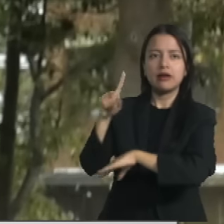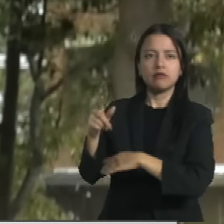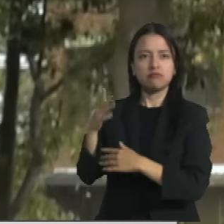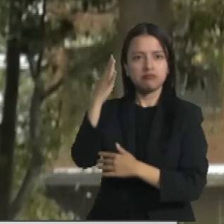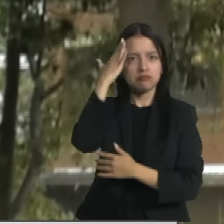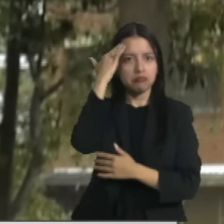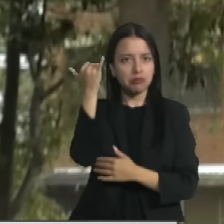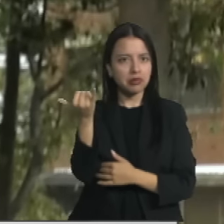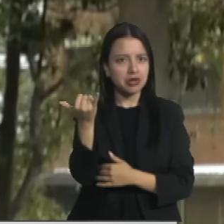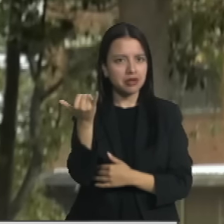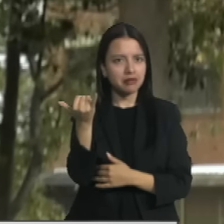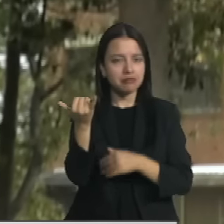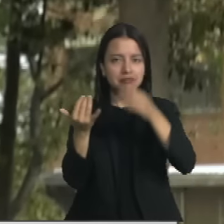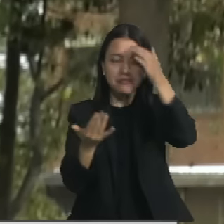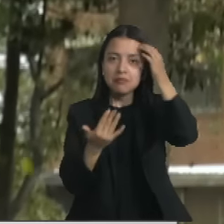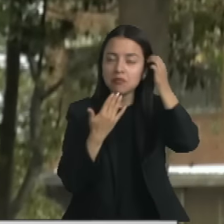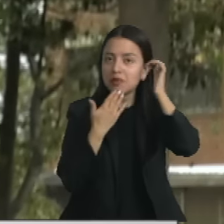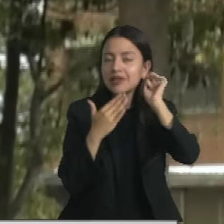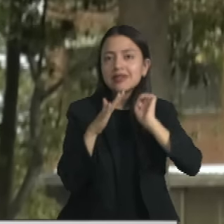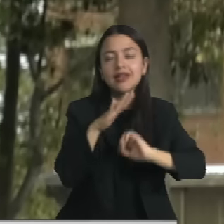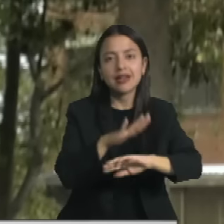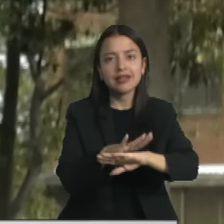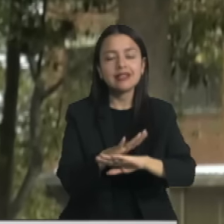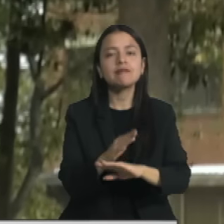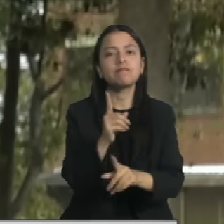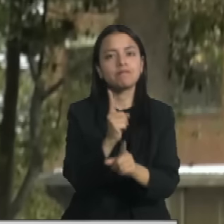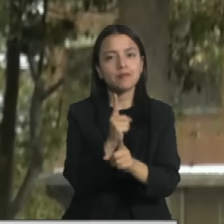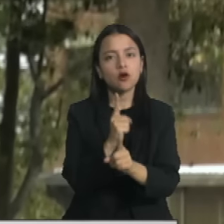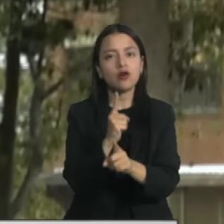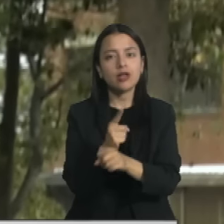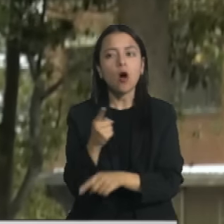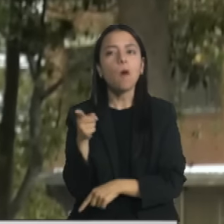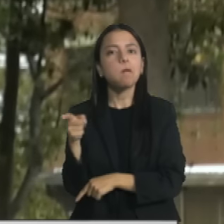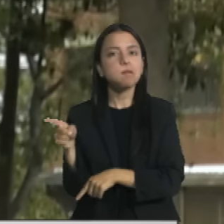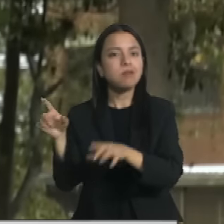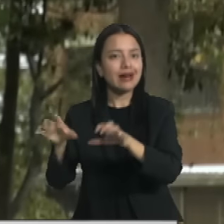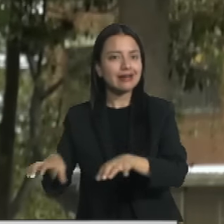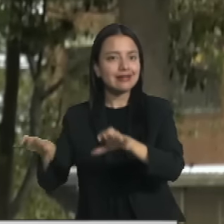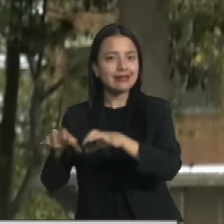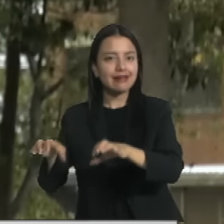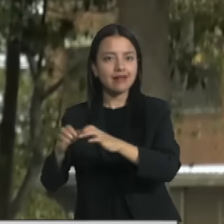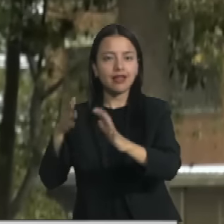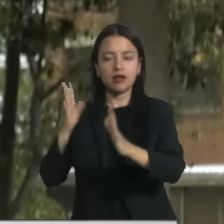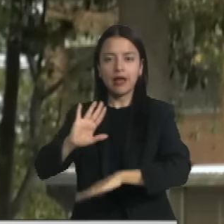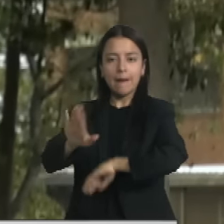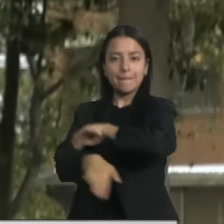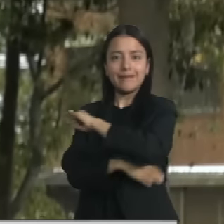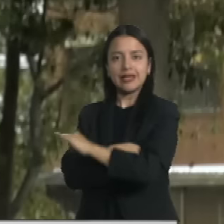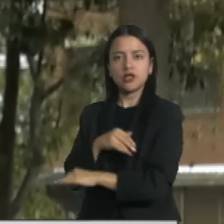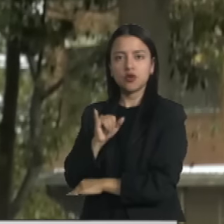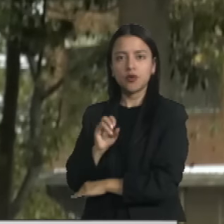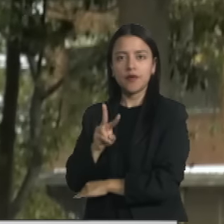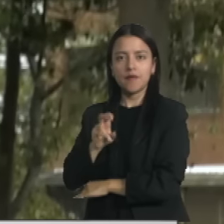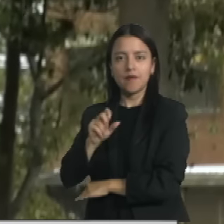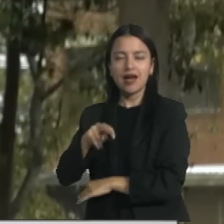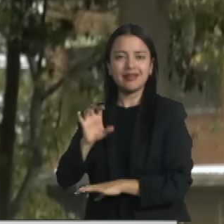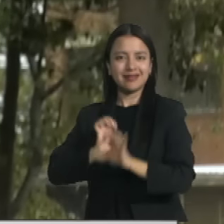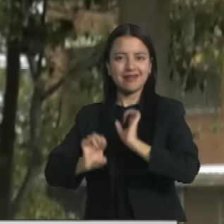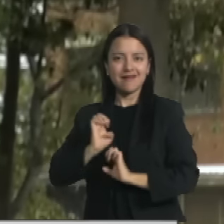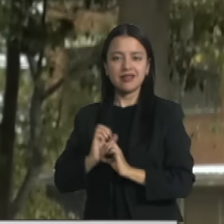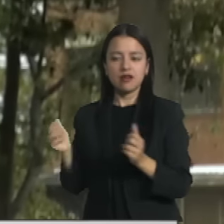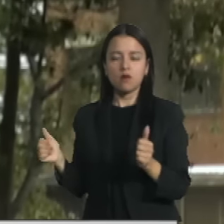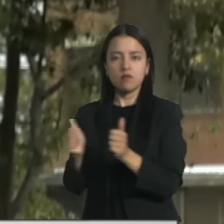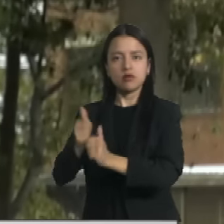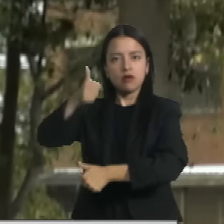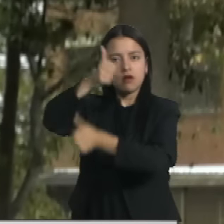es, Luisa y televidentes, feliz tarde, pues a esta hora se llevó a cabo la rendición de cuentas por parte del ministro de Defensa Iván Velásquez, acompañado de la cúpula